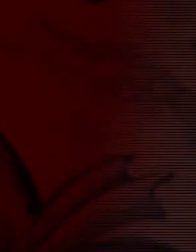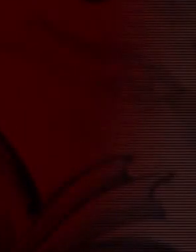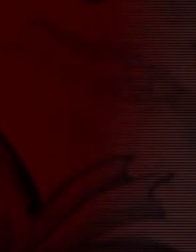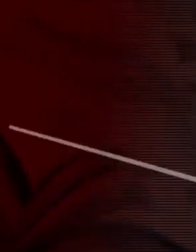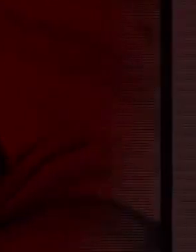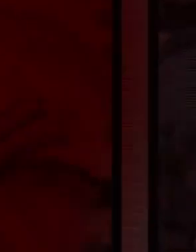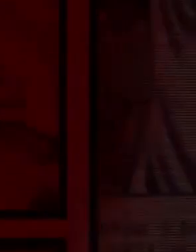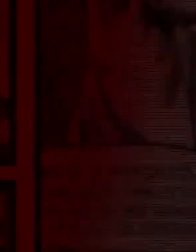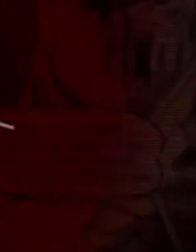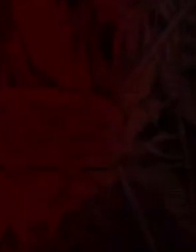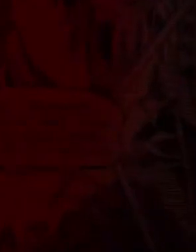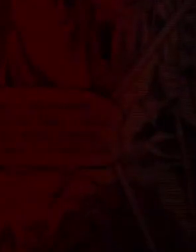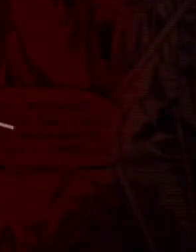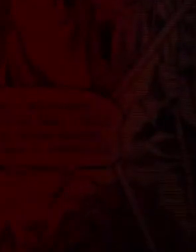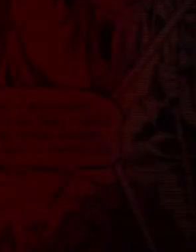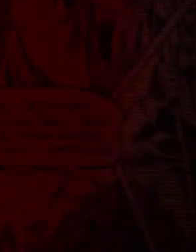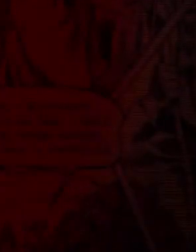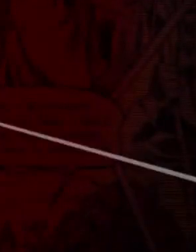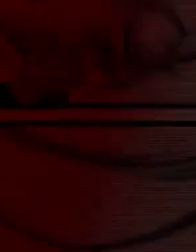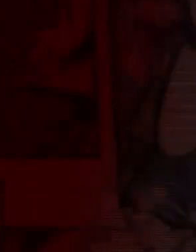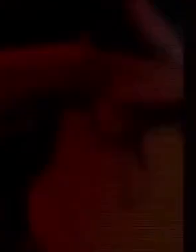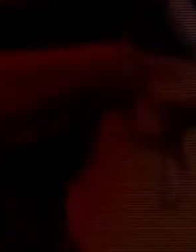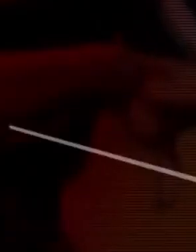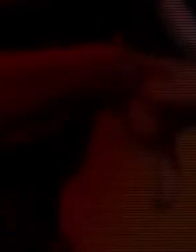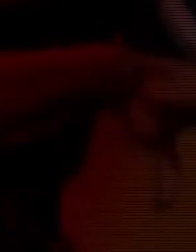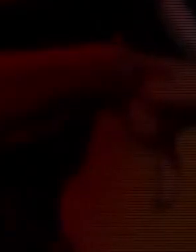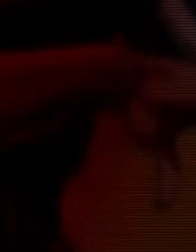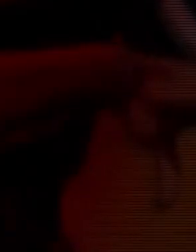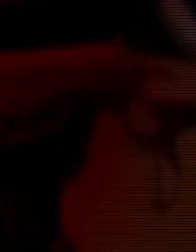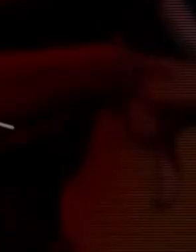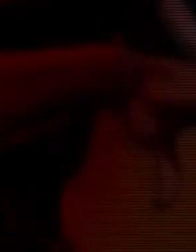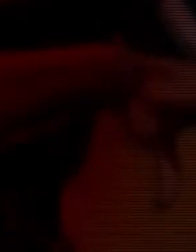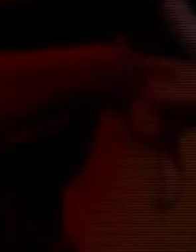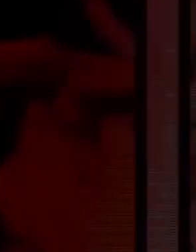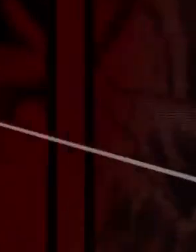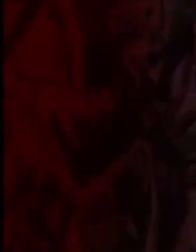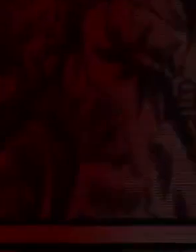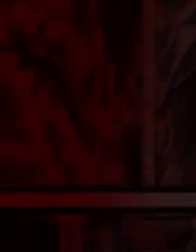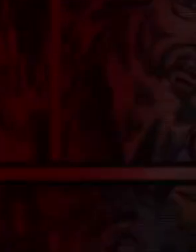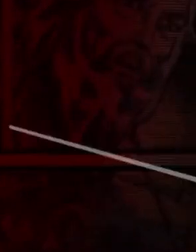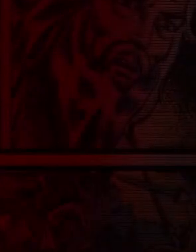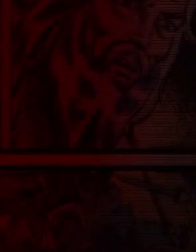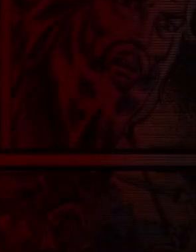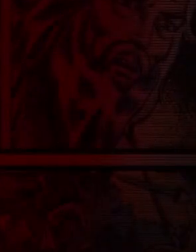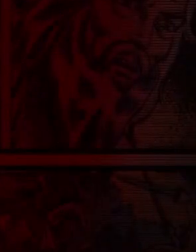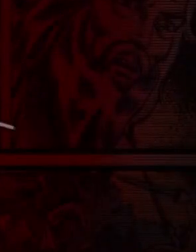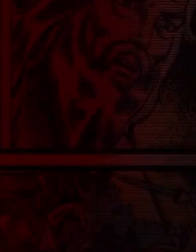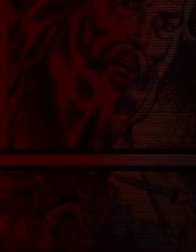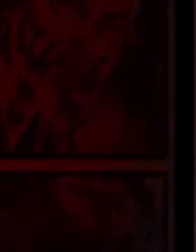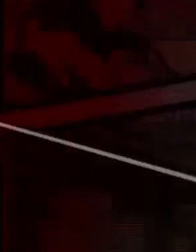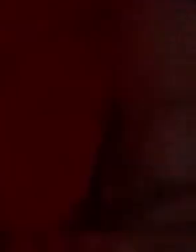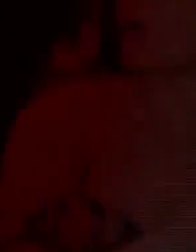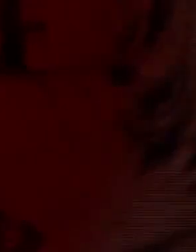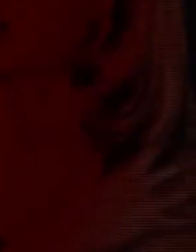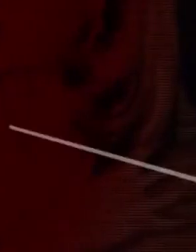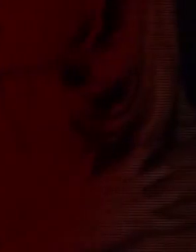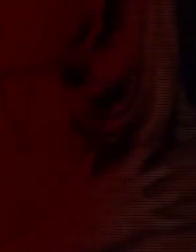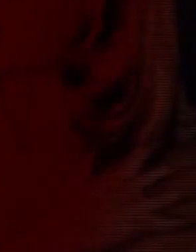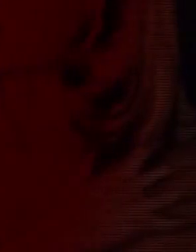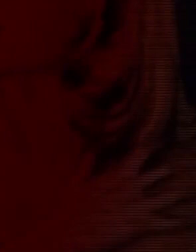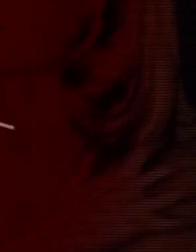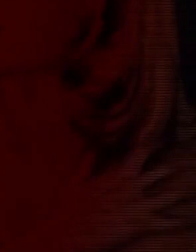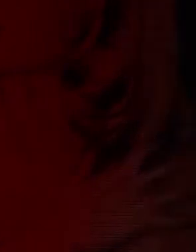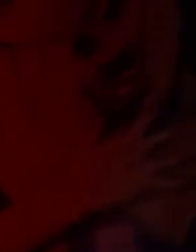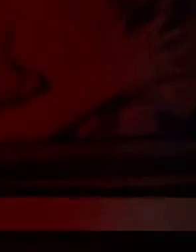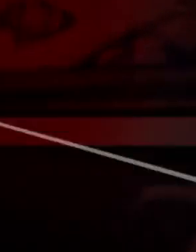para salvar el mundo. Calimán y el terrible Miklos. Segunda temporada. Lunes a viernes a las 7 de